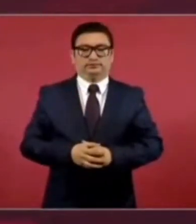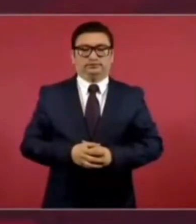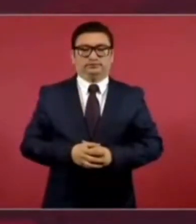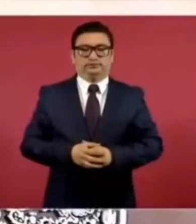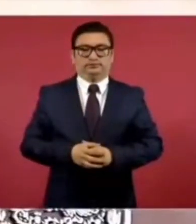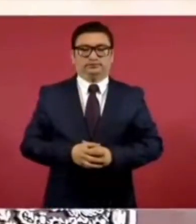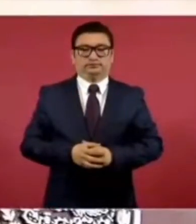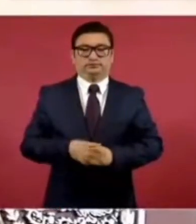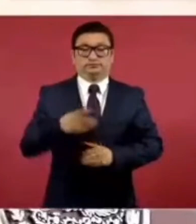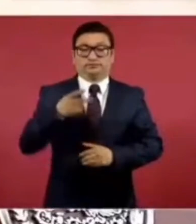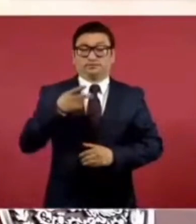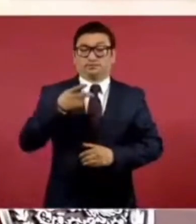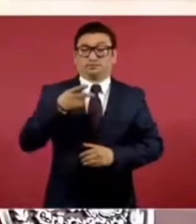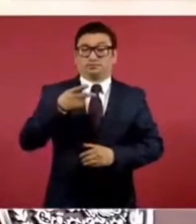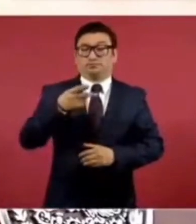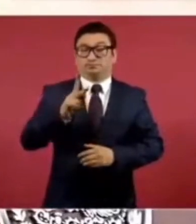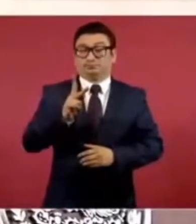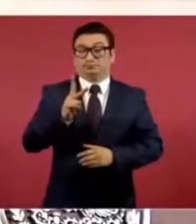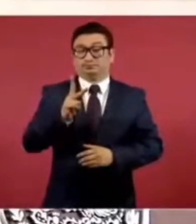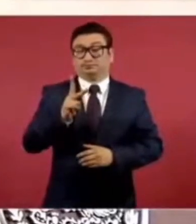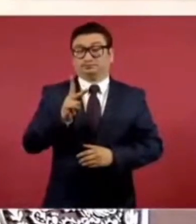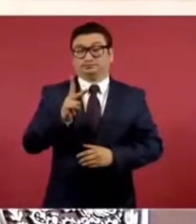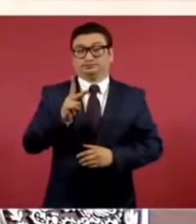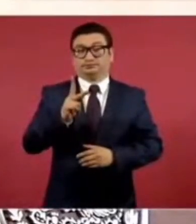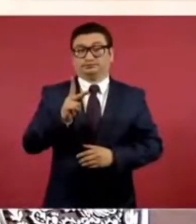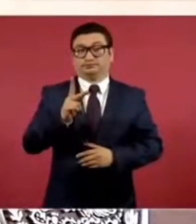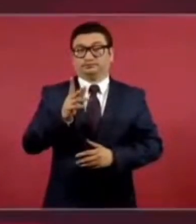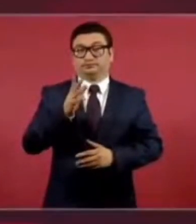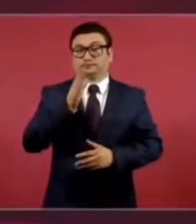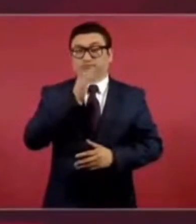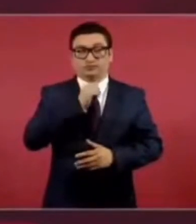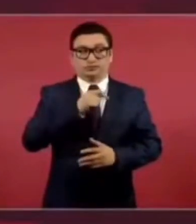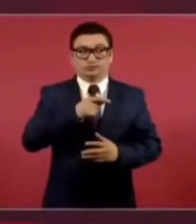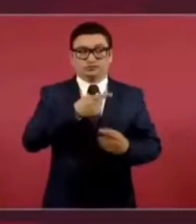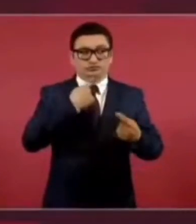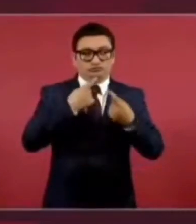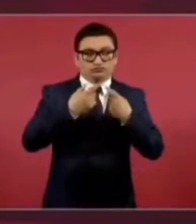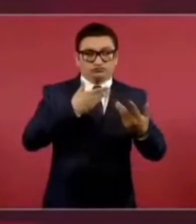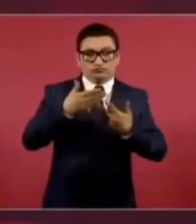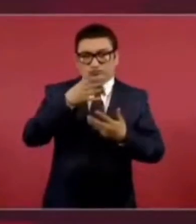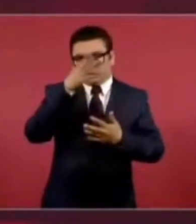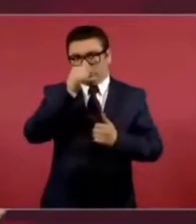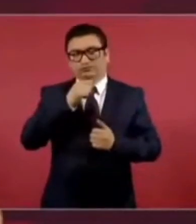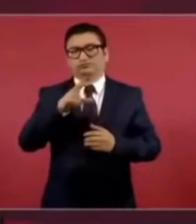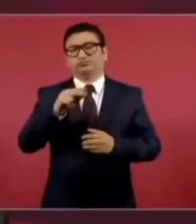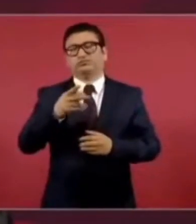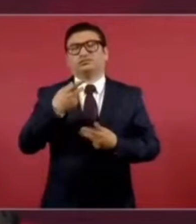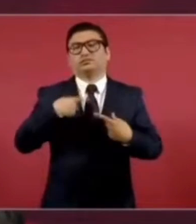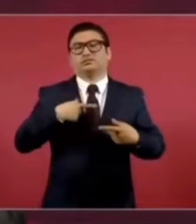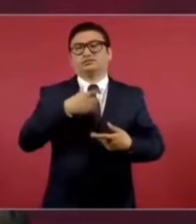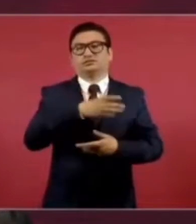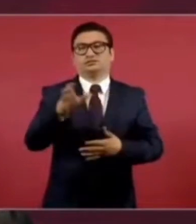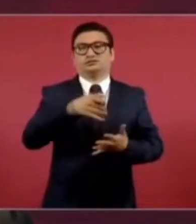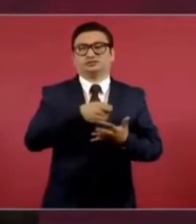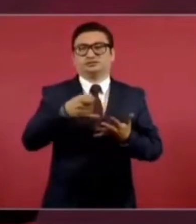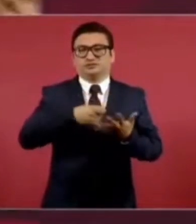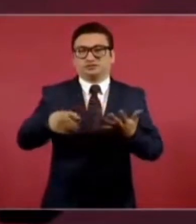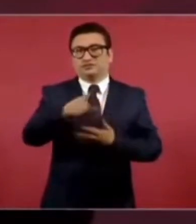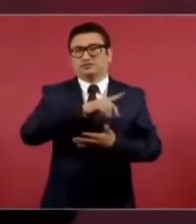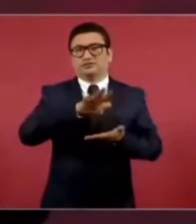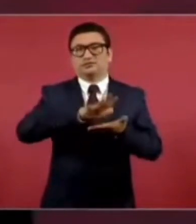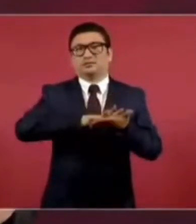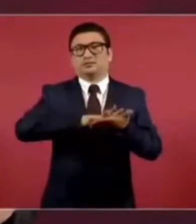no logra, ¿no?, el acuerdo con los campesinos, que en ese entonces era la